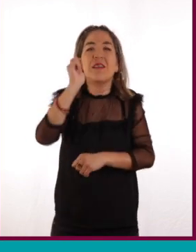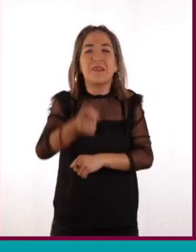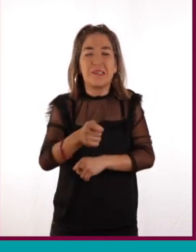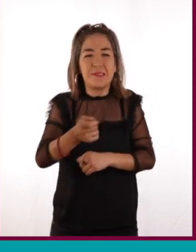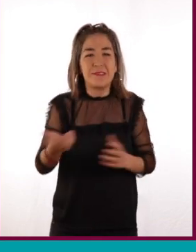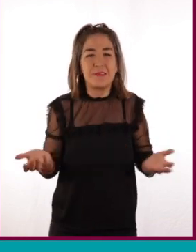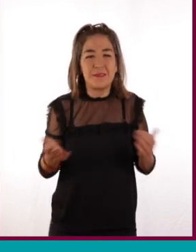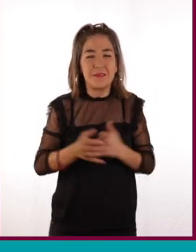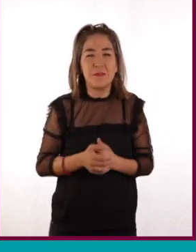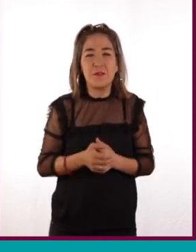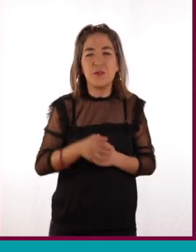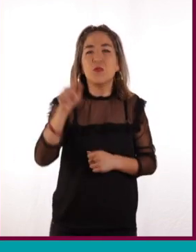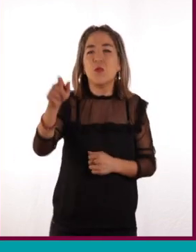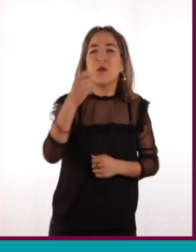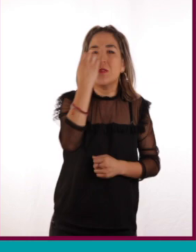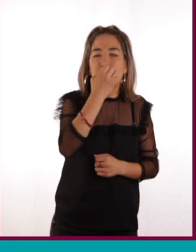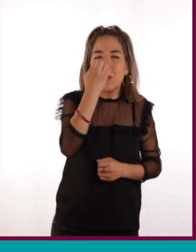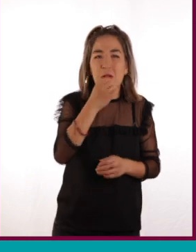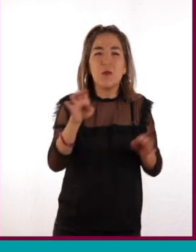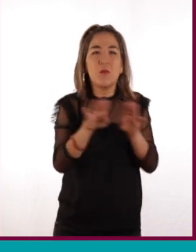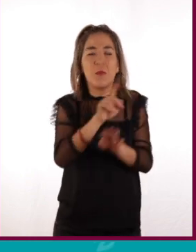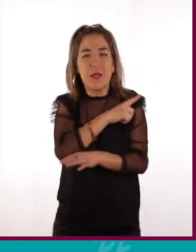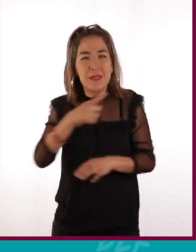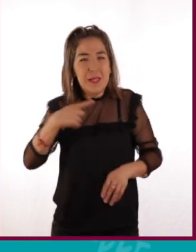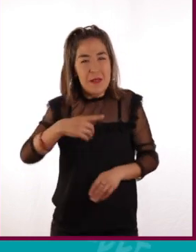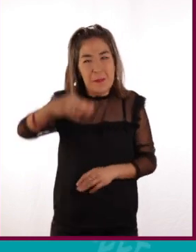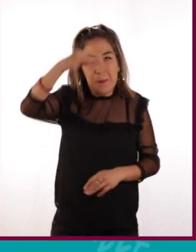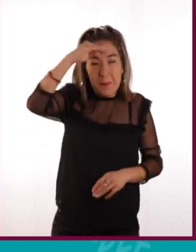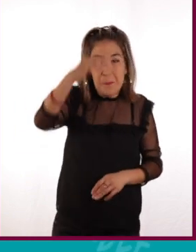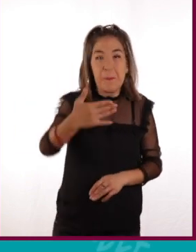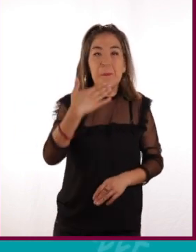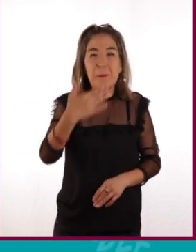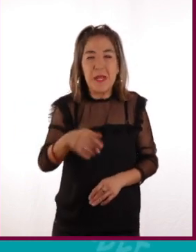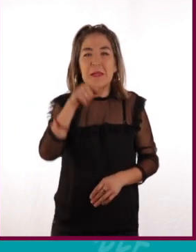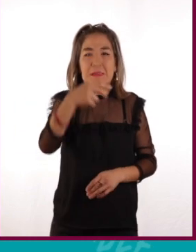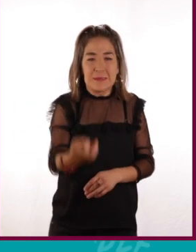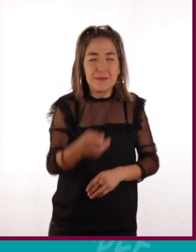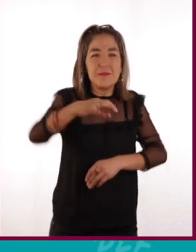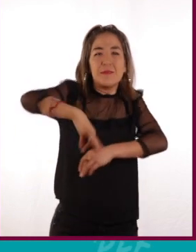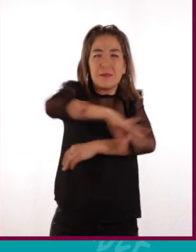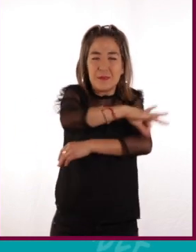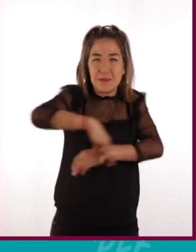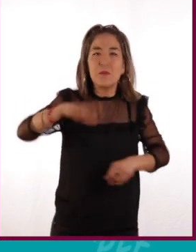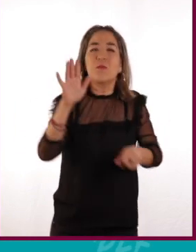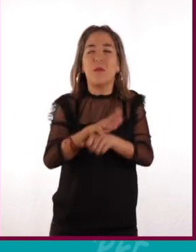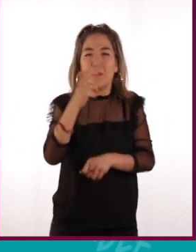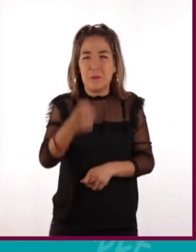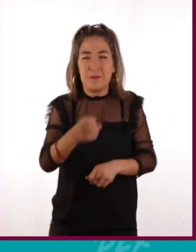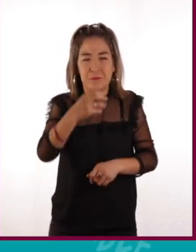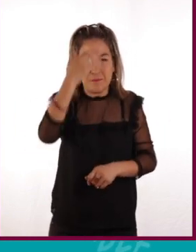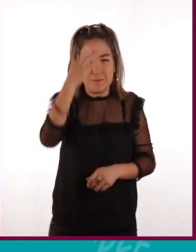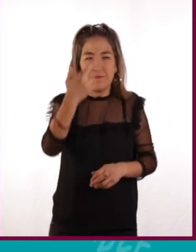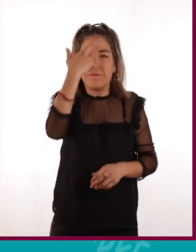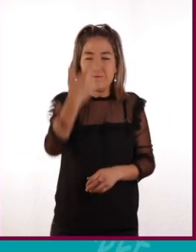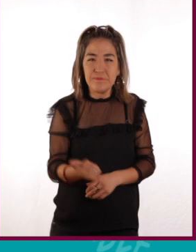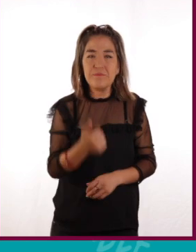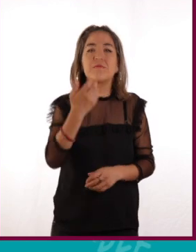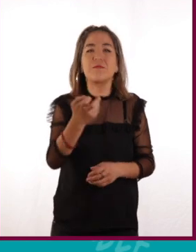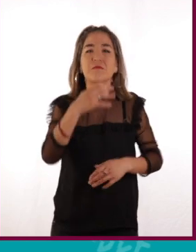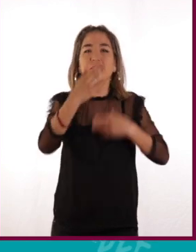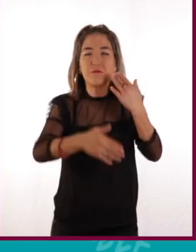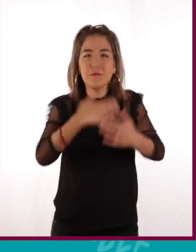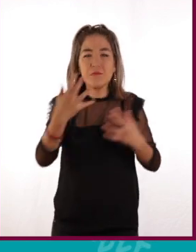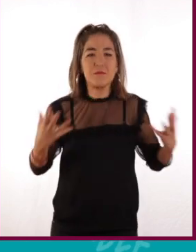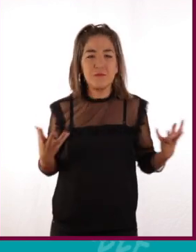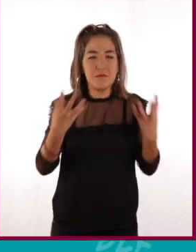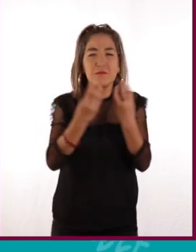está asociada a una escuela de racionalización de la arquitectura. Y es por eso que en